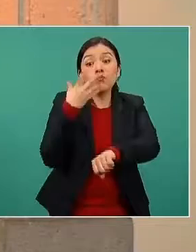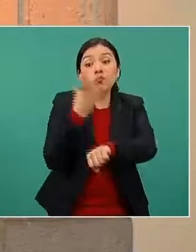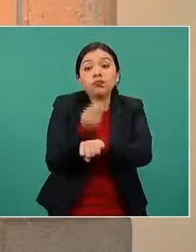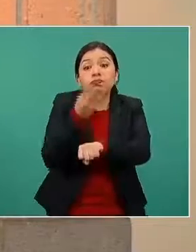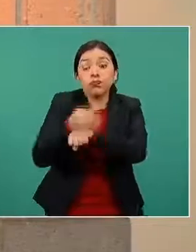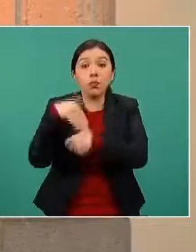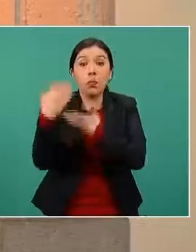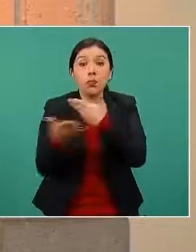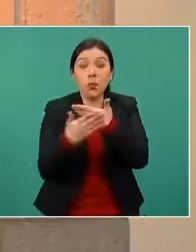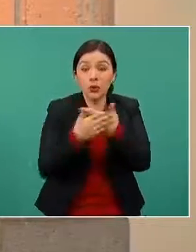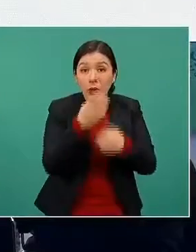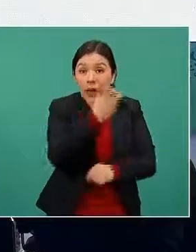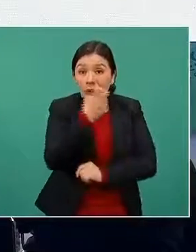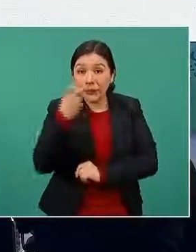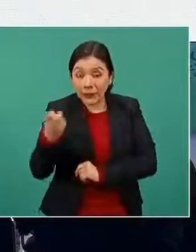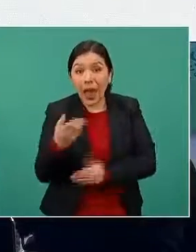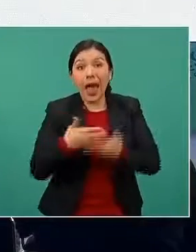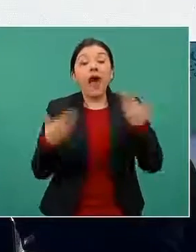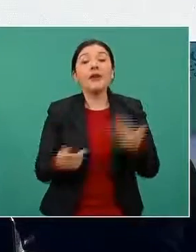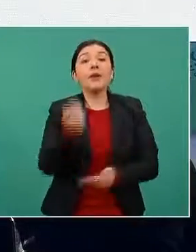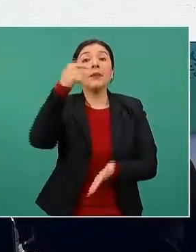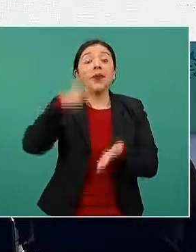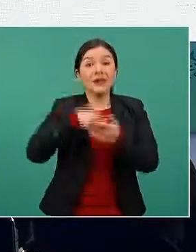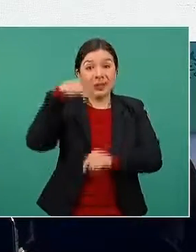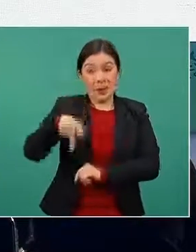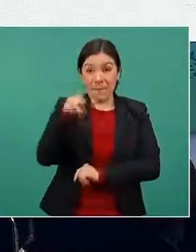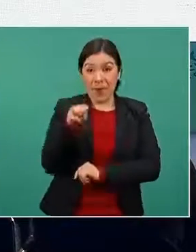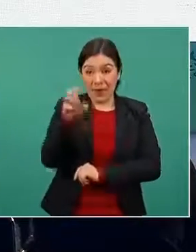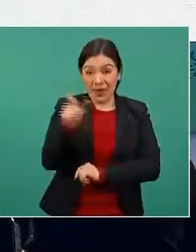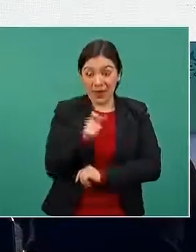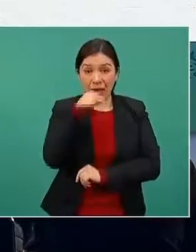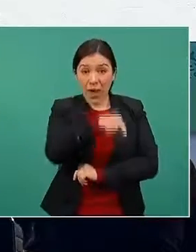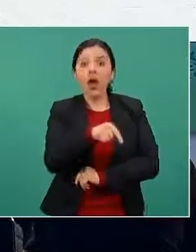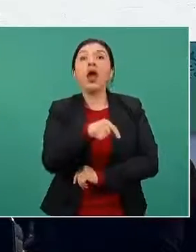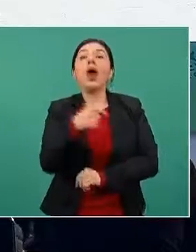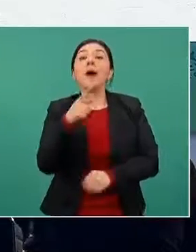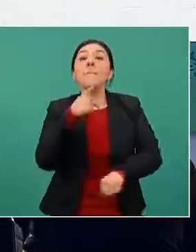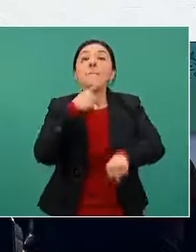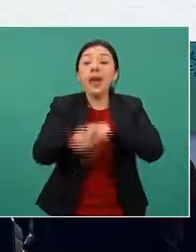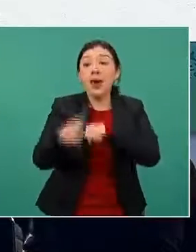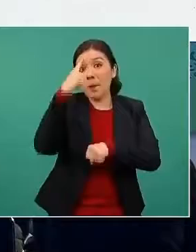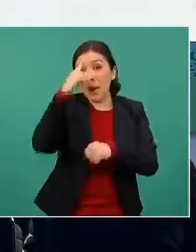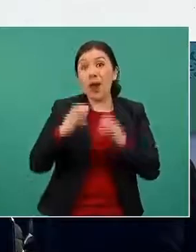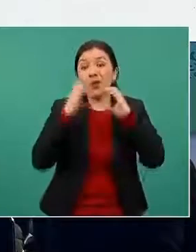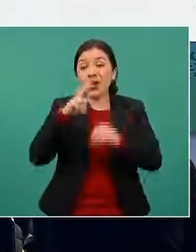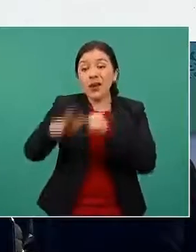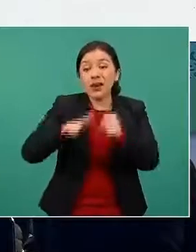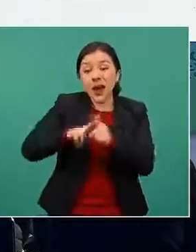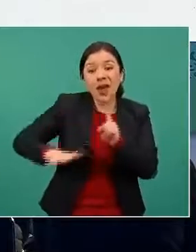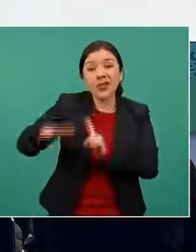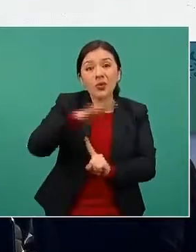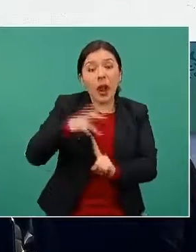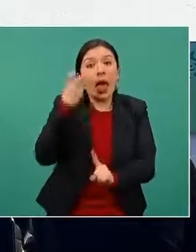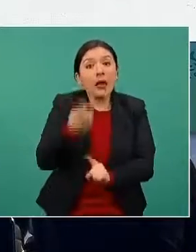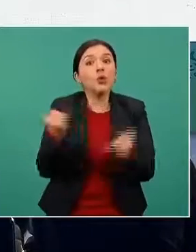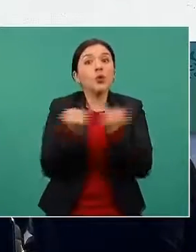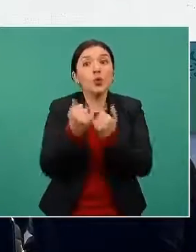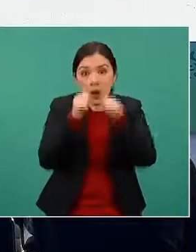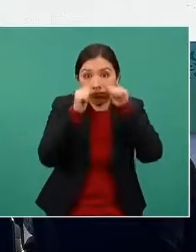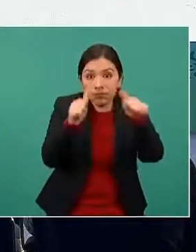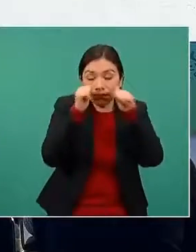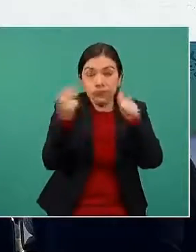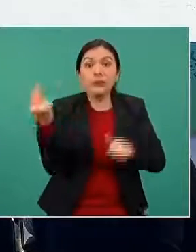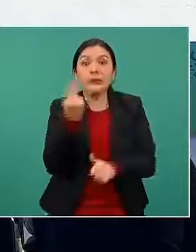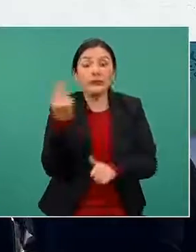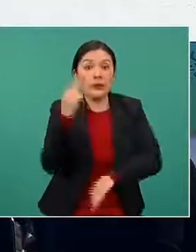Adicionalmente a estos, y por primera vez en Pemex, también los riesgos ambientales se están considerando como riesgos críticos y